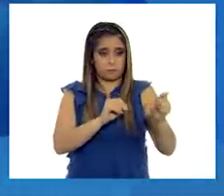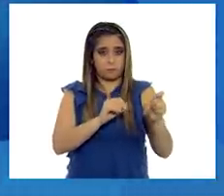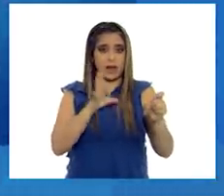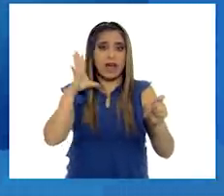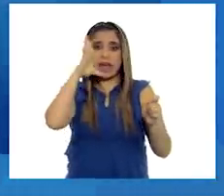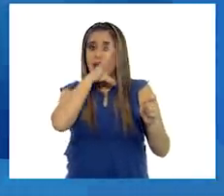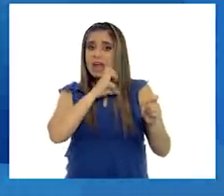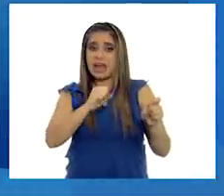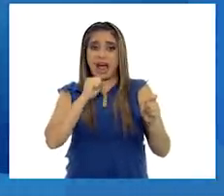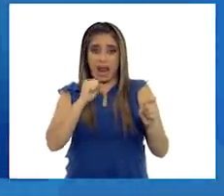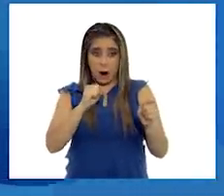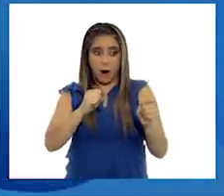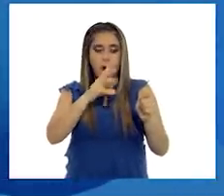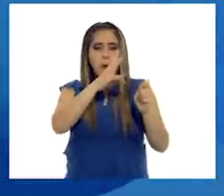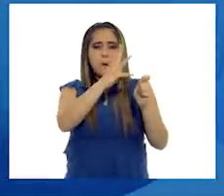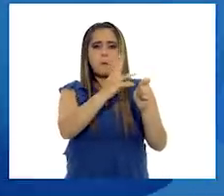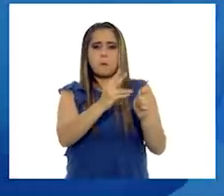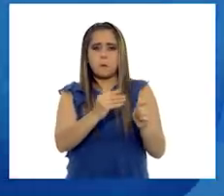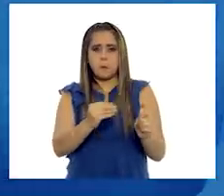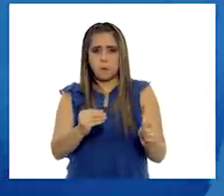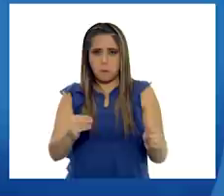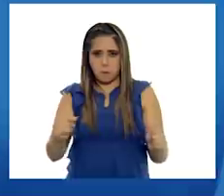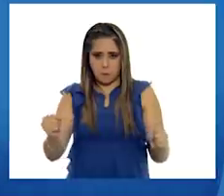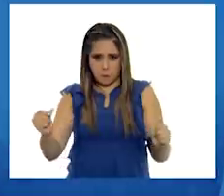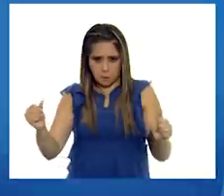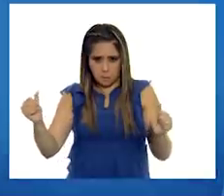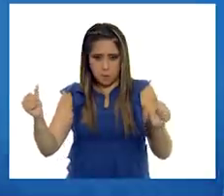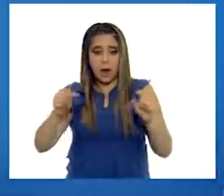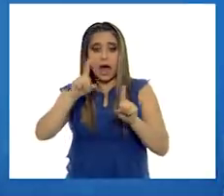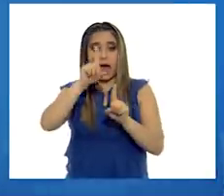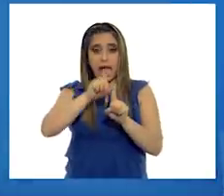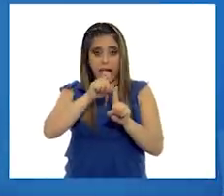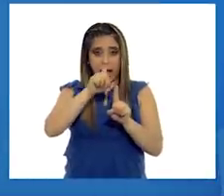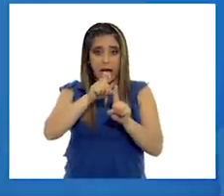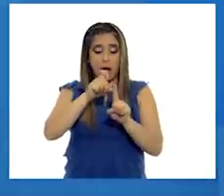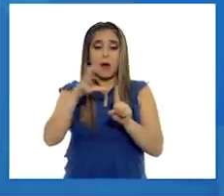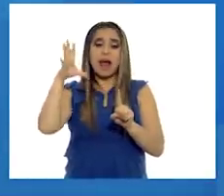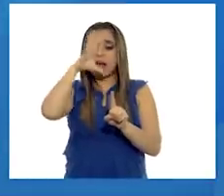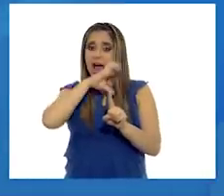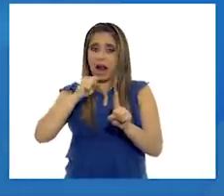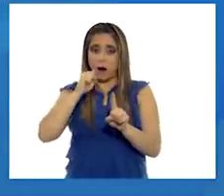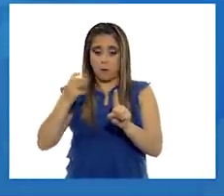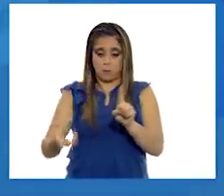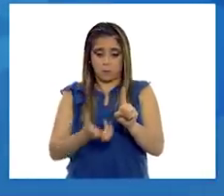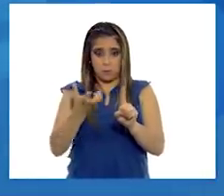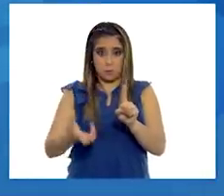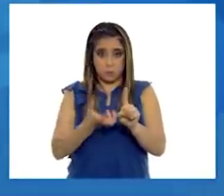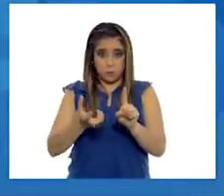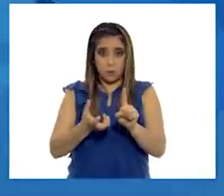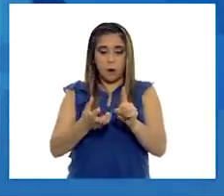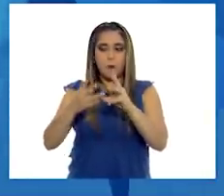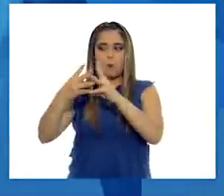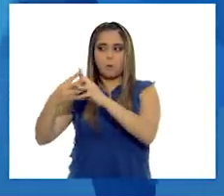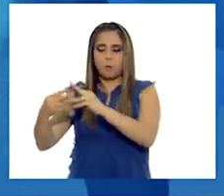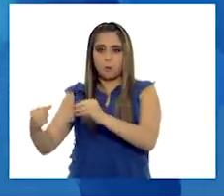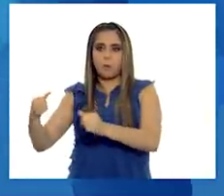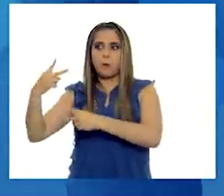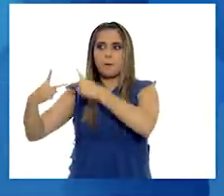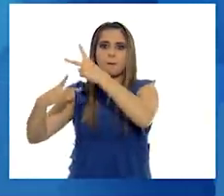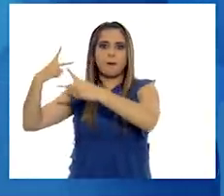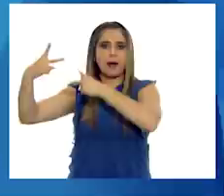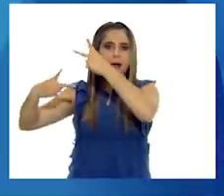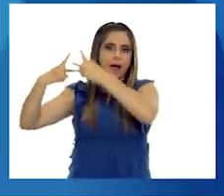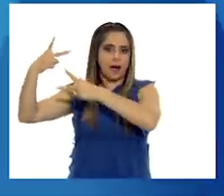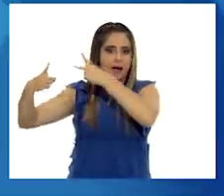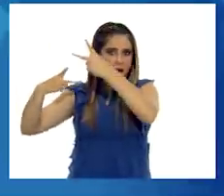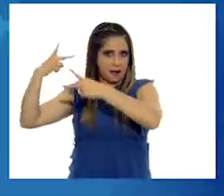vamos aumentando, un sólido pasaría a ser un líquido. Y si aumenta todavía más la temperatura, pasaría a ser un gaseoso. No